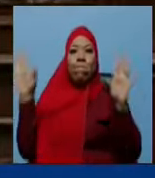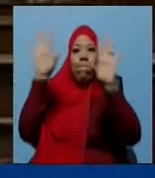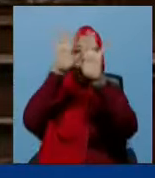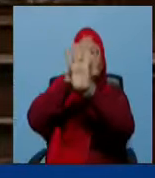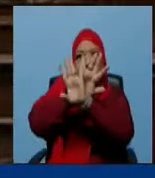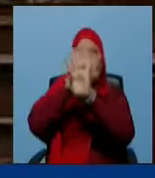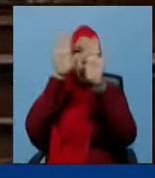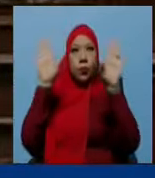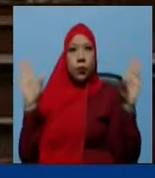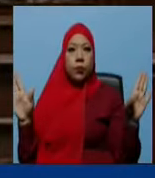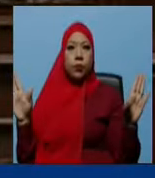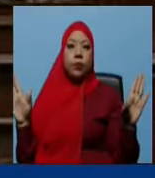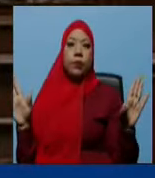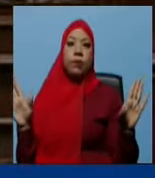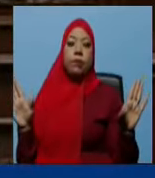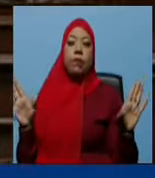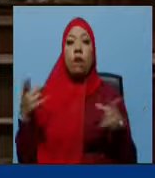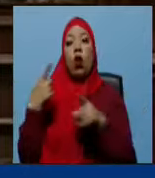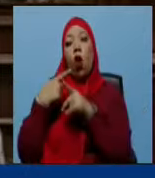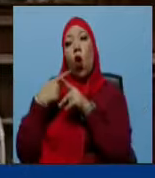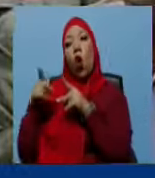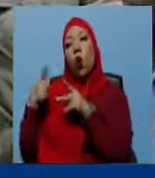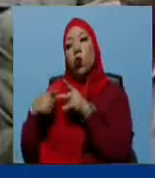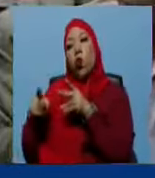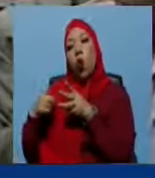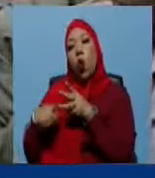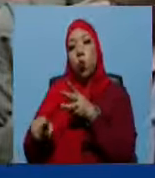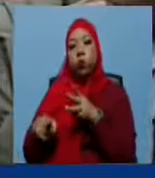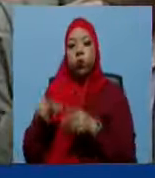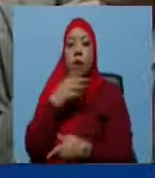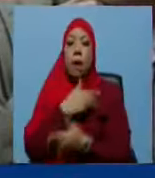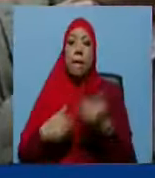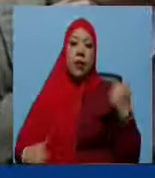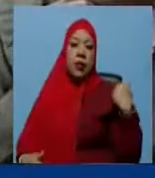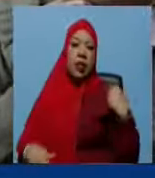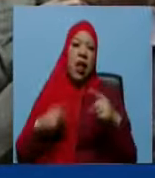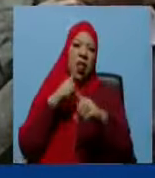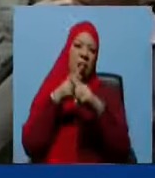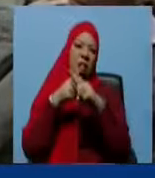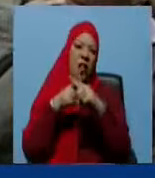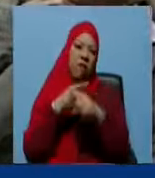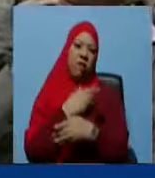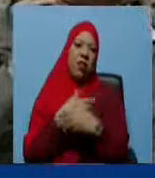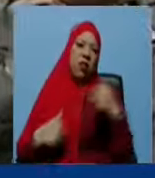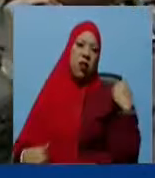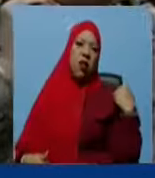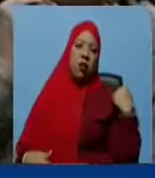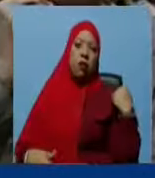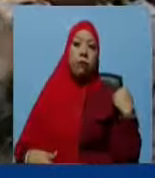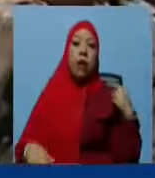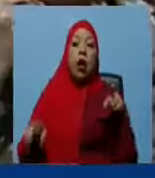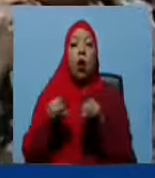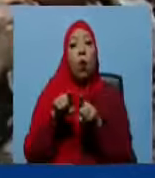etcétera. Si ustedes revisan, todos tienen la misma característica